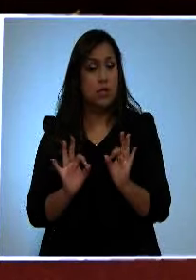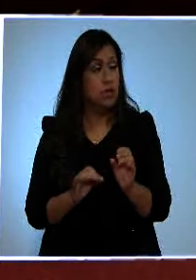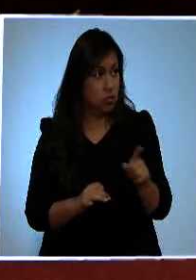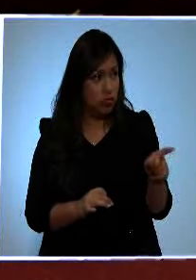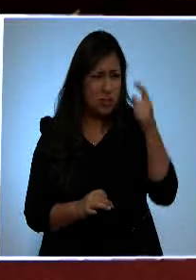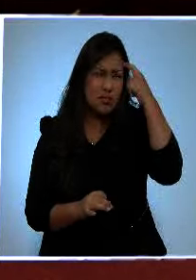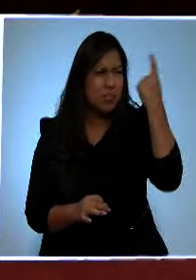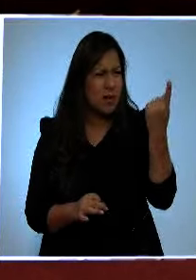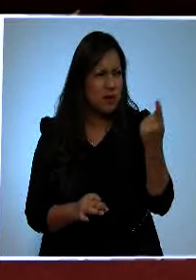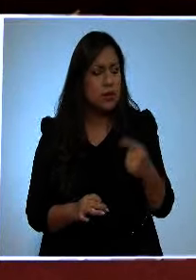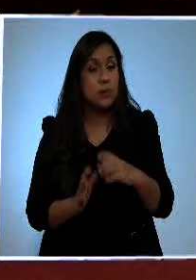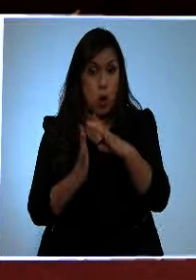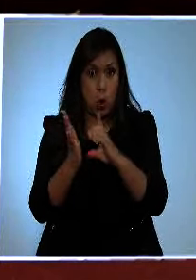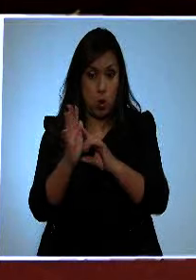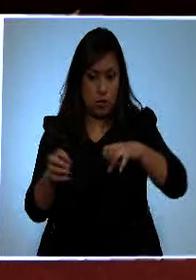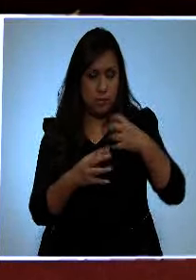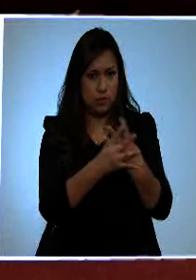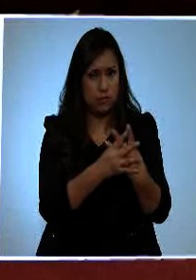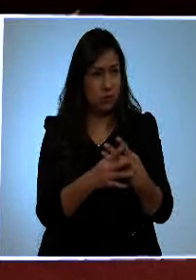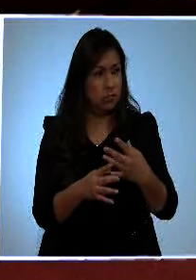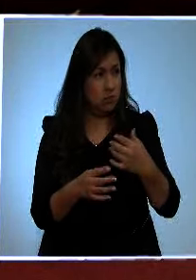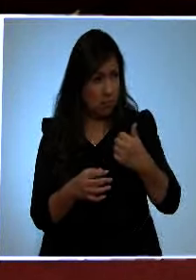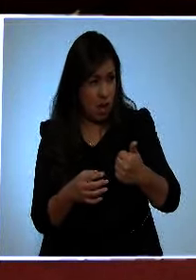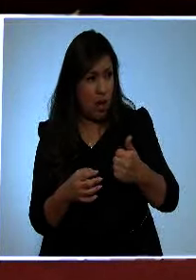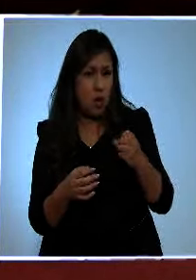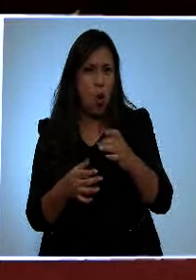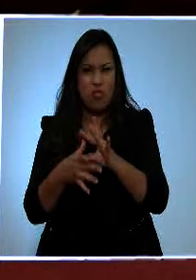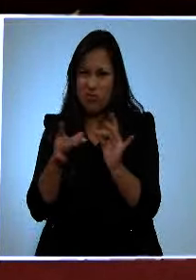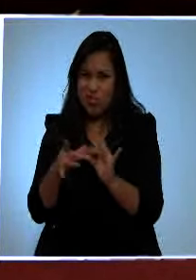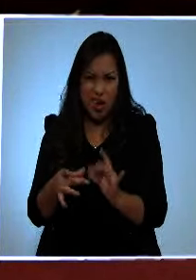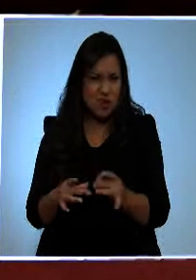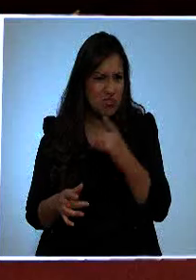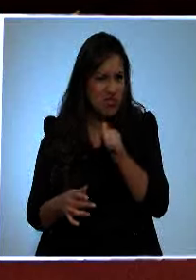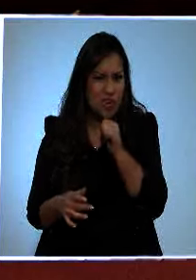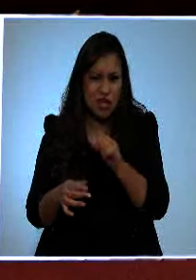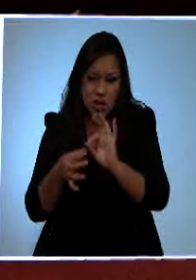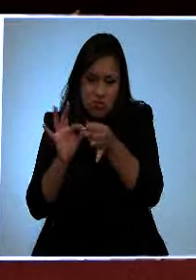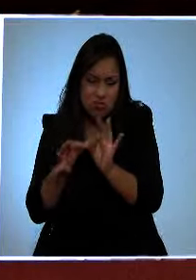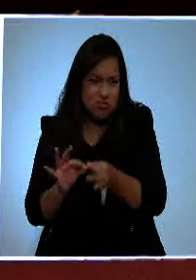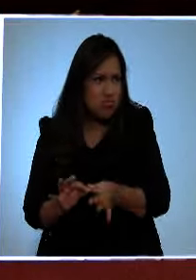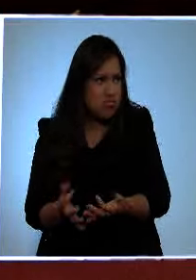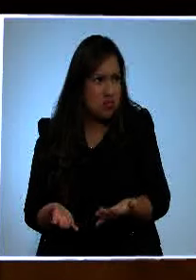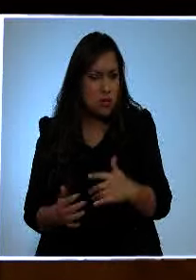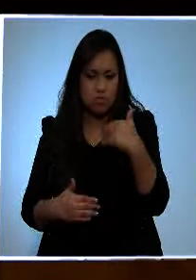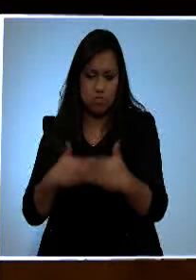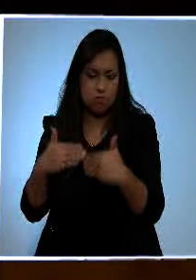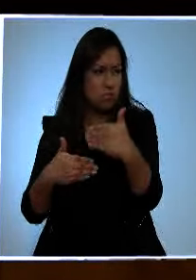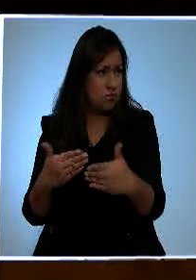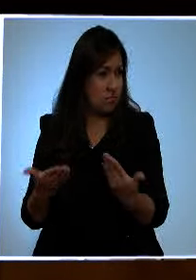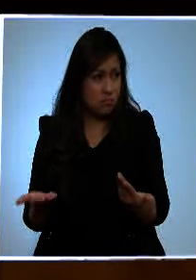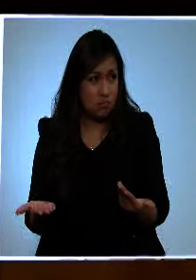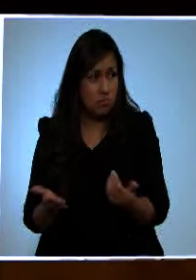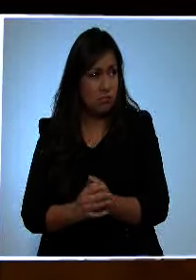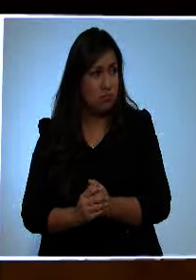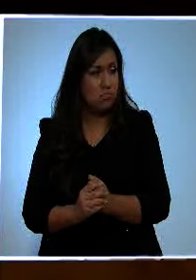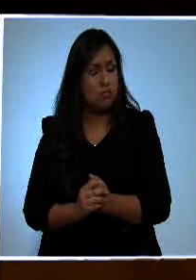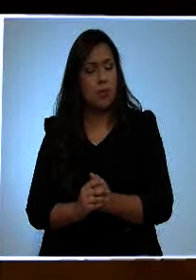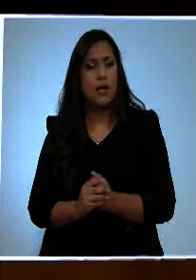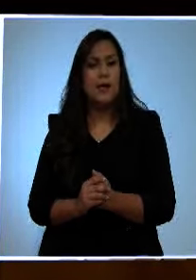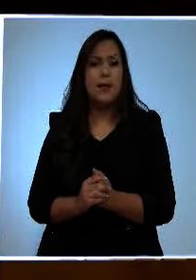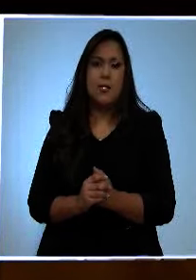funcionado O tal vez es necesario mejorar el texto en cuanto a la legislación un poco para avanzar también en la aplicación de estos temas